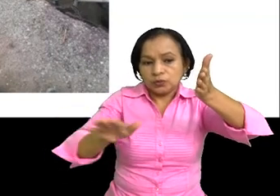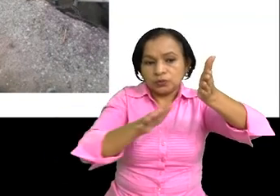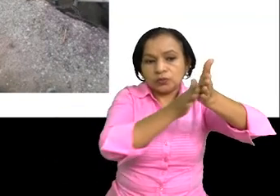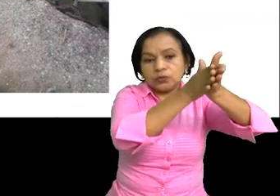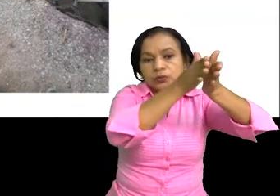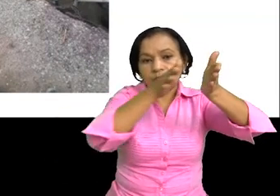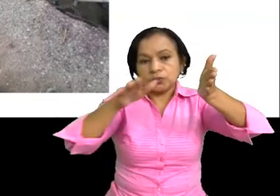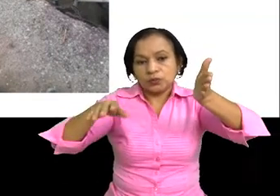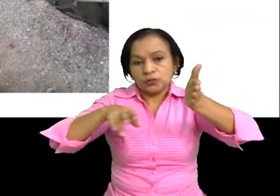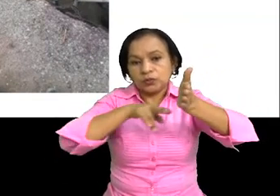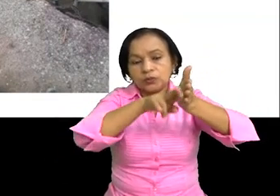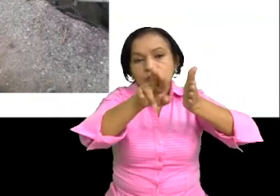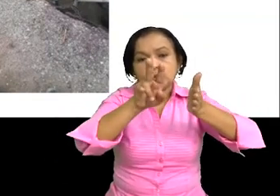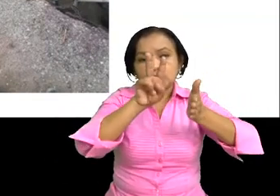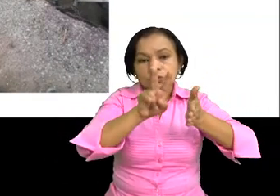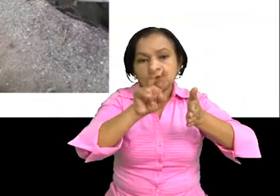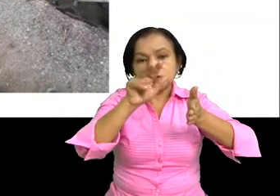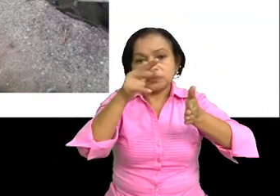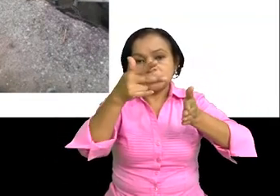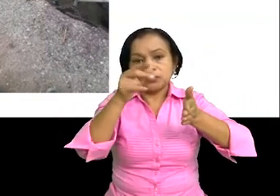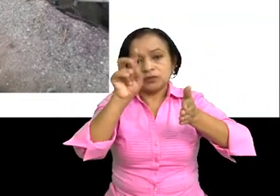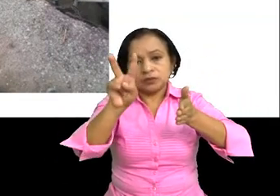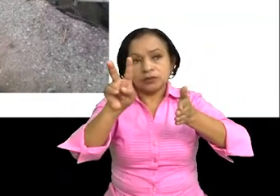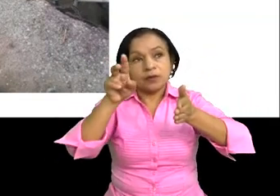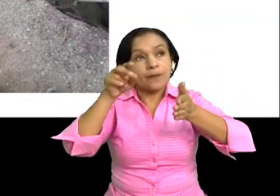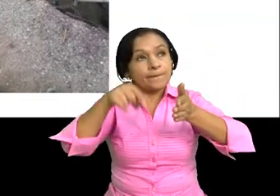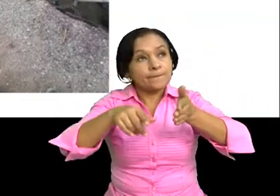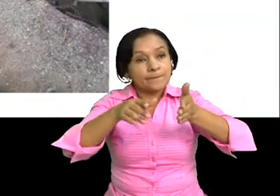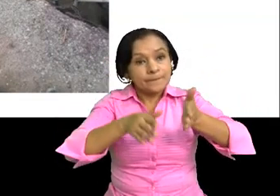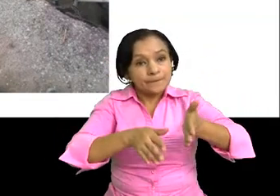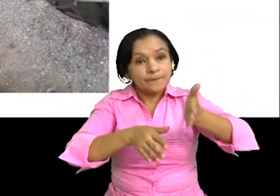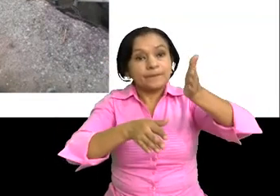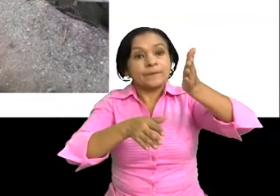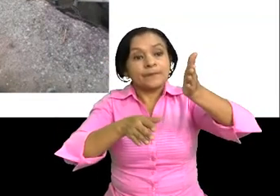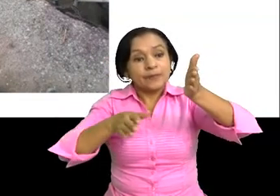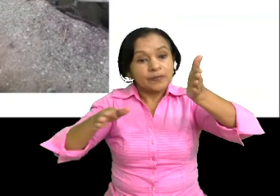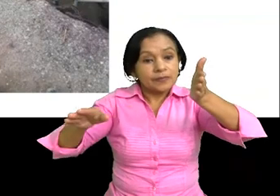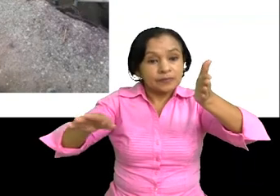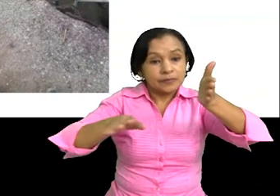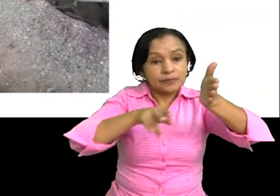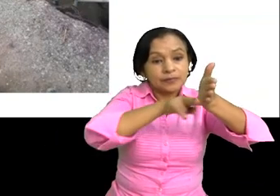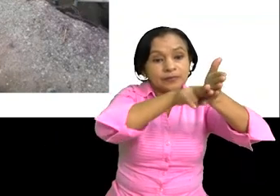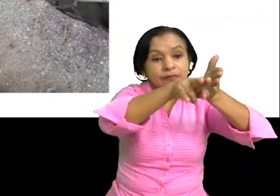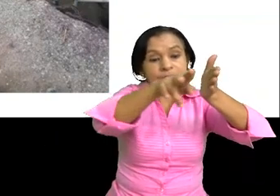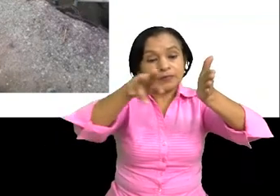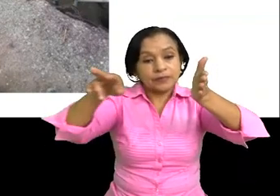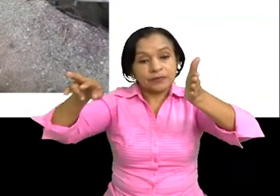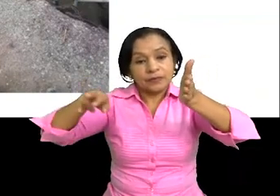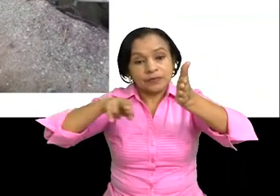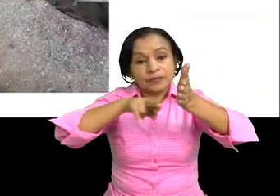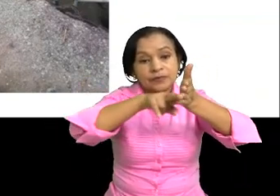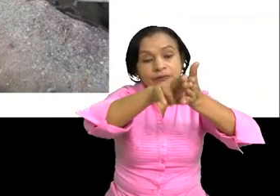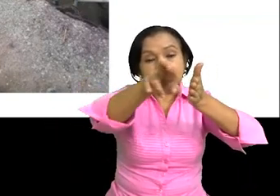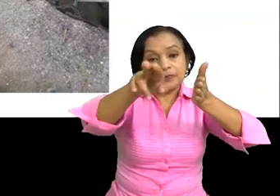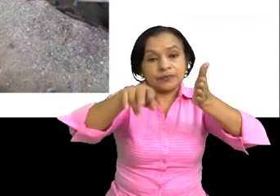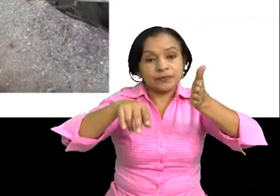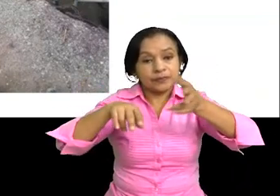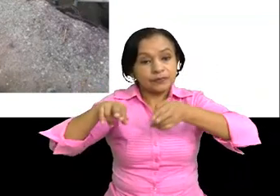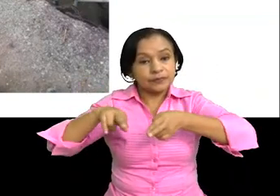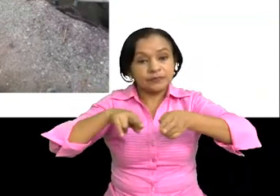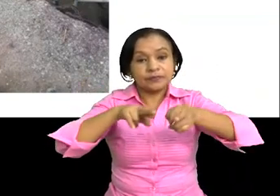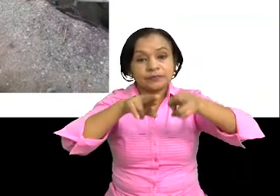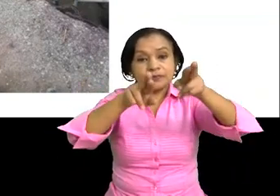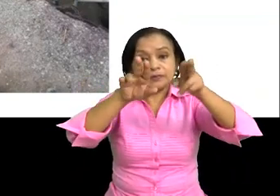etapa, 282 metros, y ese muro de contención y de protección de la carretera y del río va a